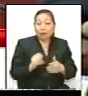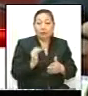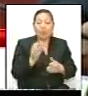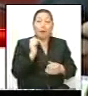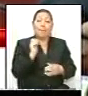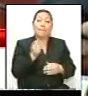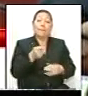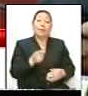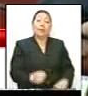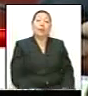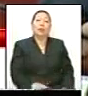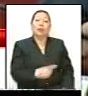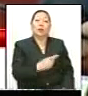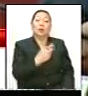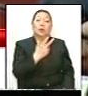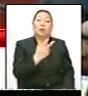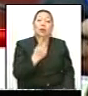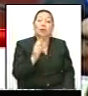multas de